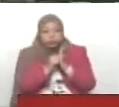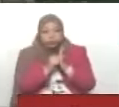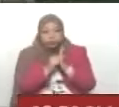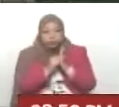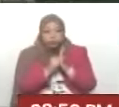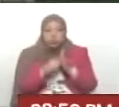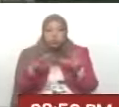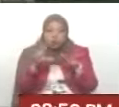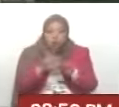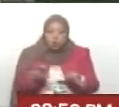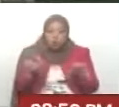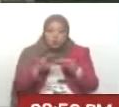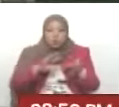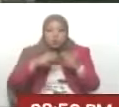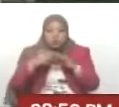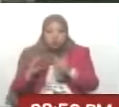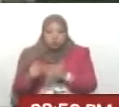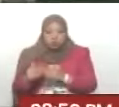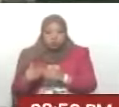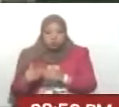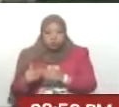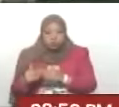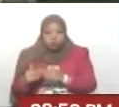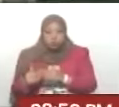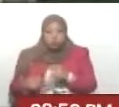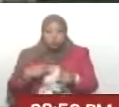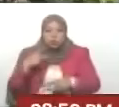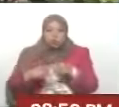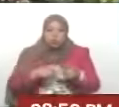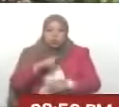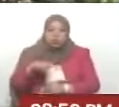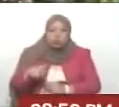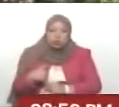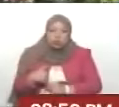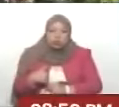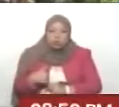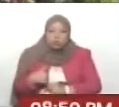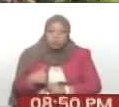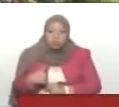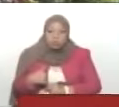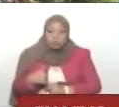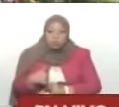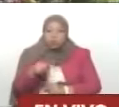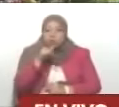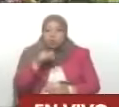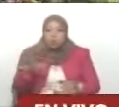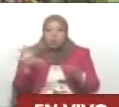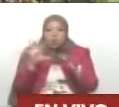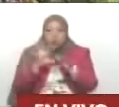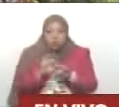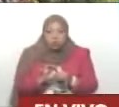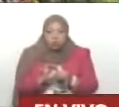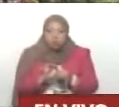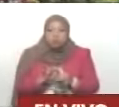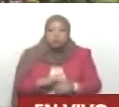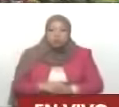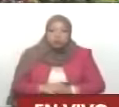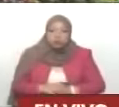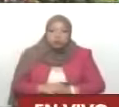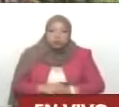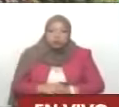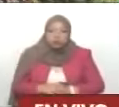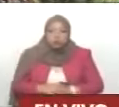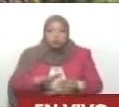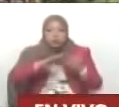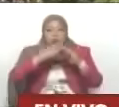los consejos comunales, porque tenemos organización de los consejos comunales. Hay que estar unidos. Unidos, unidos. La jefa y jefes de calle,